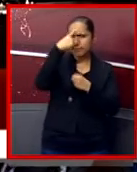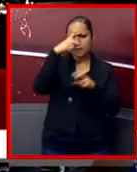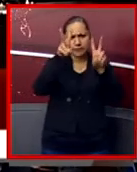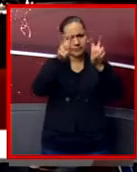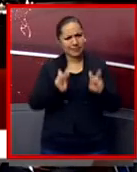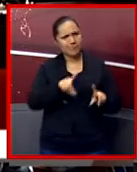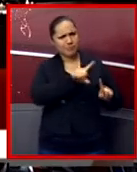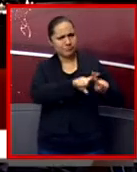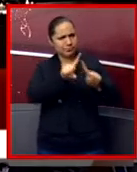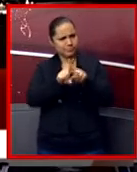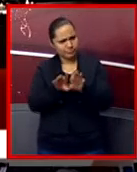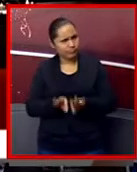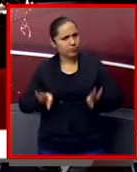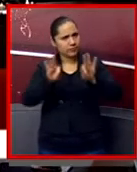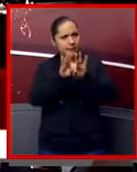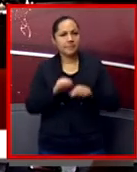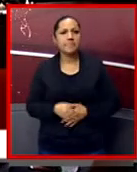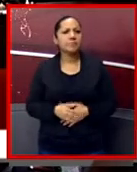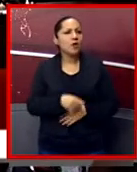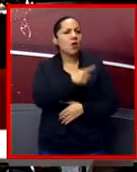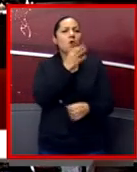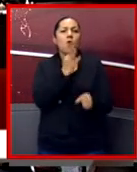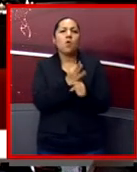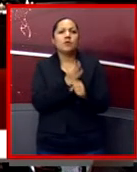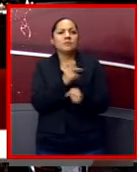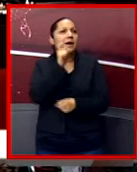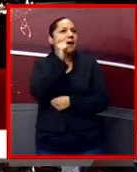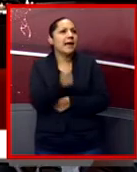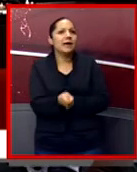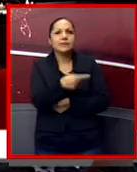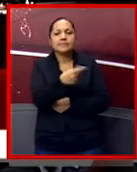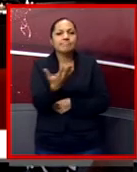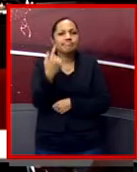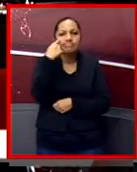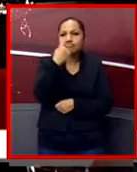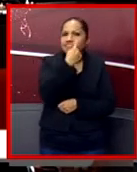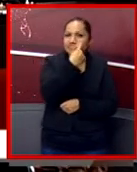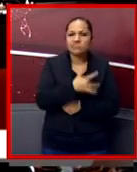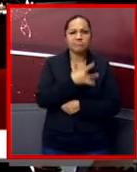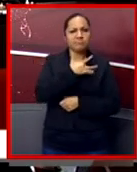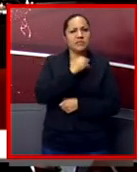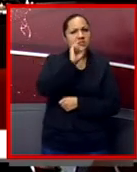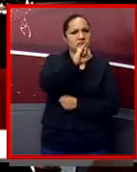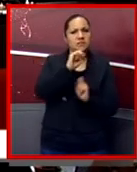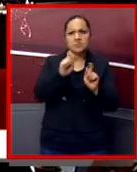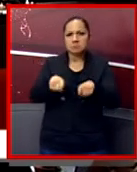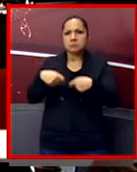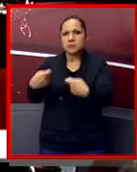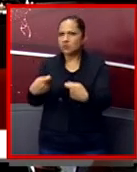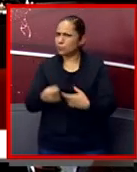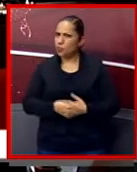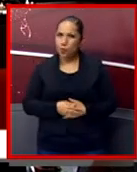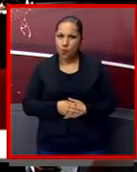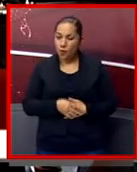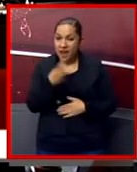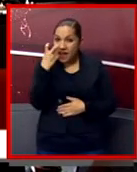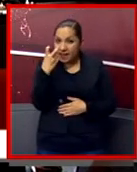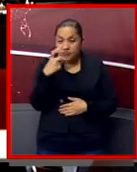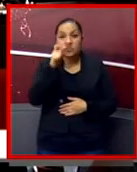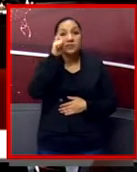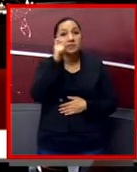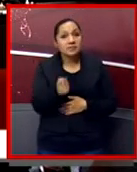Esto no puede ser una graciosa concesión, antes bien, tiene que ser el resultado de un